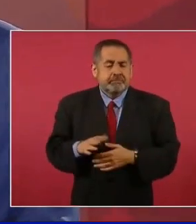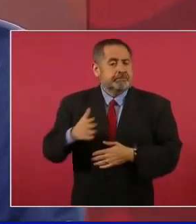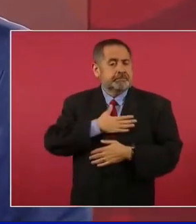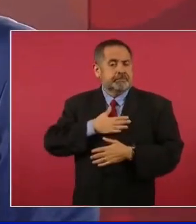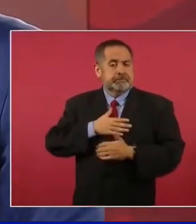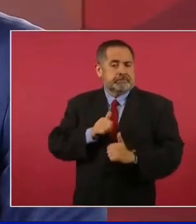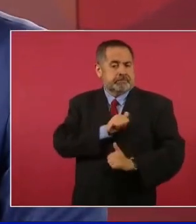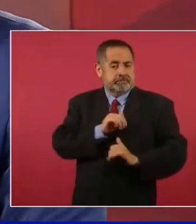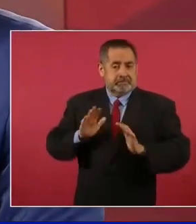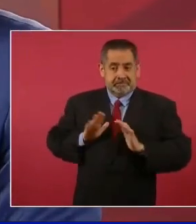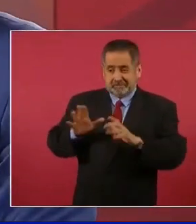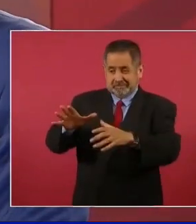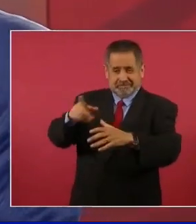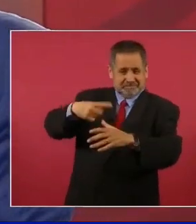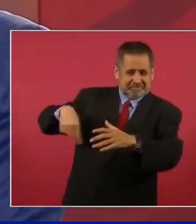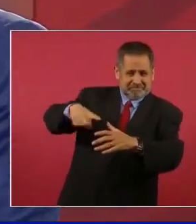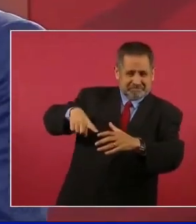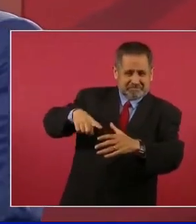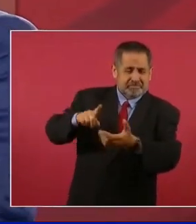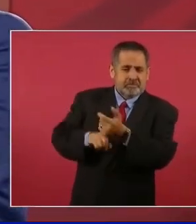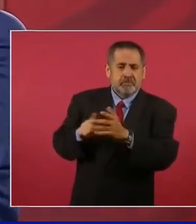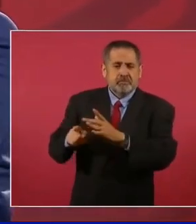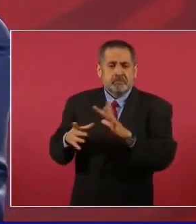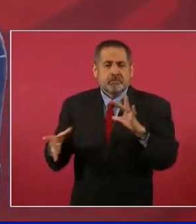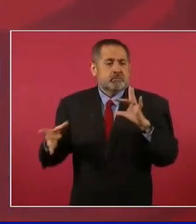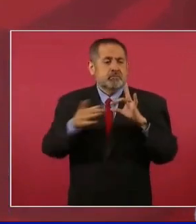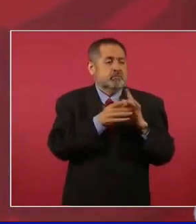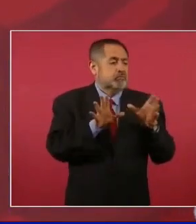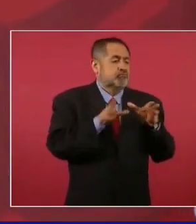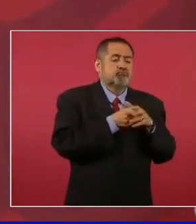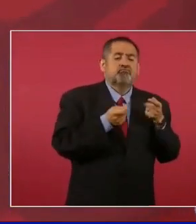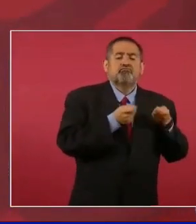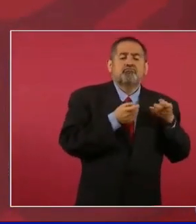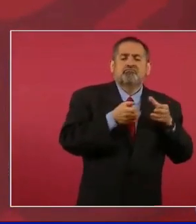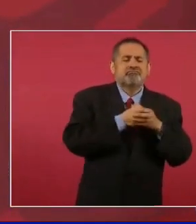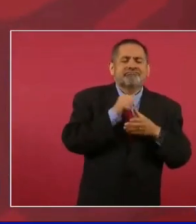Nuestro ejército no pertenece a la oligarquía,